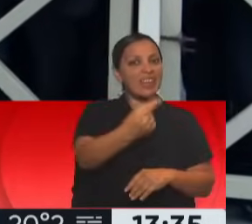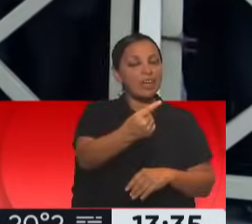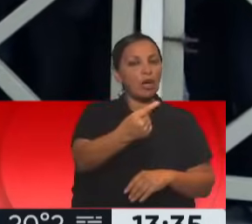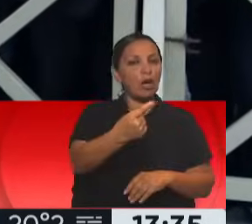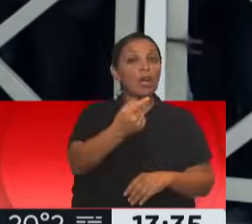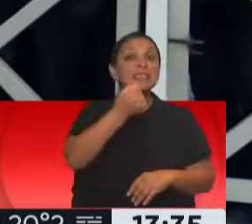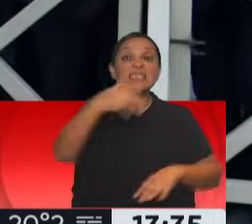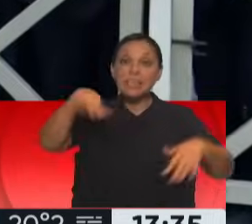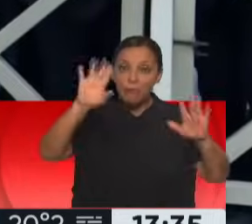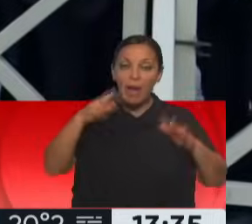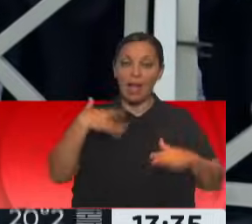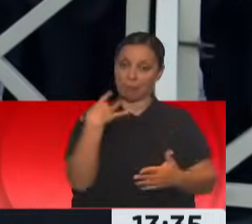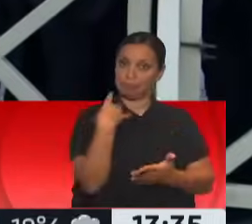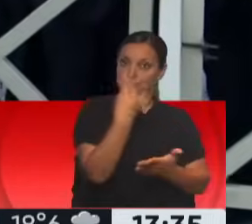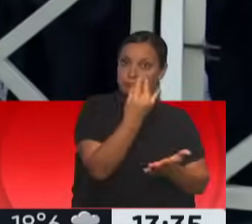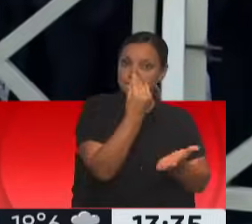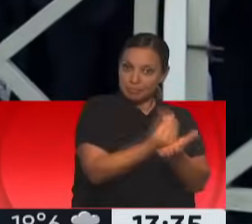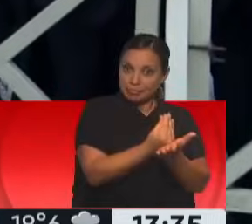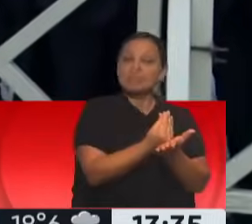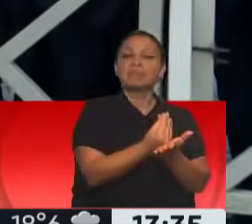sucedido y en algunos síntomas.